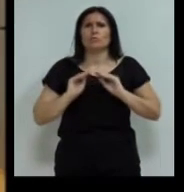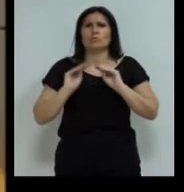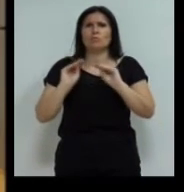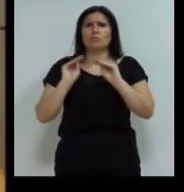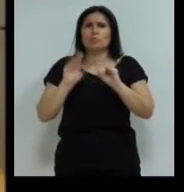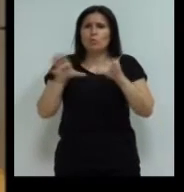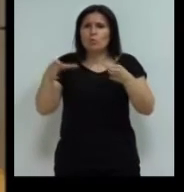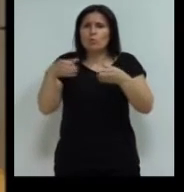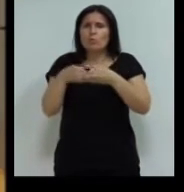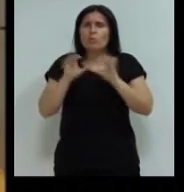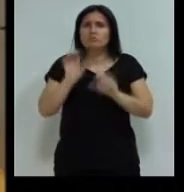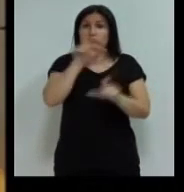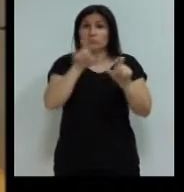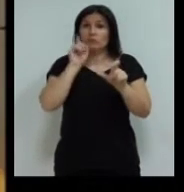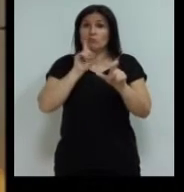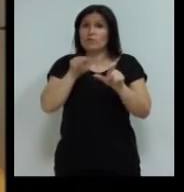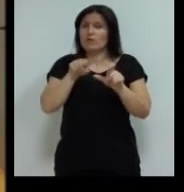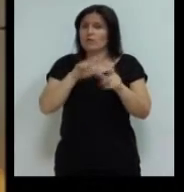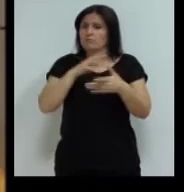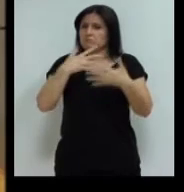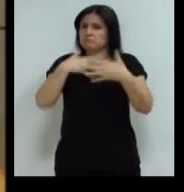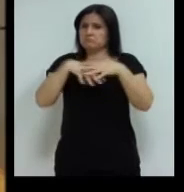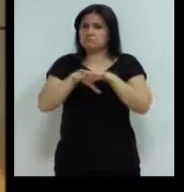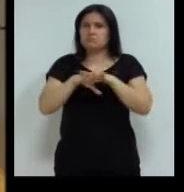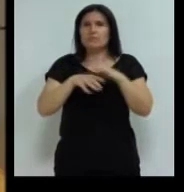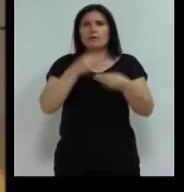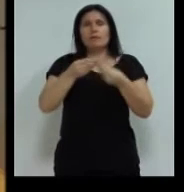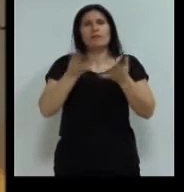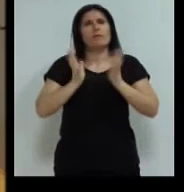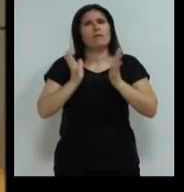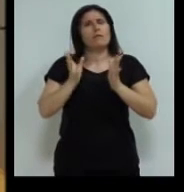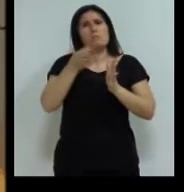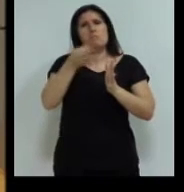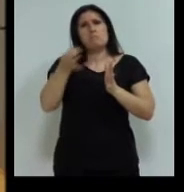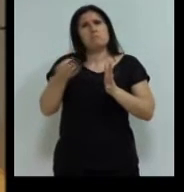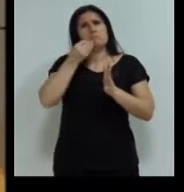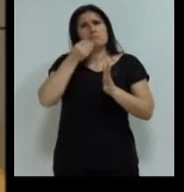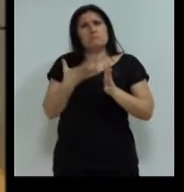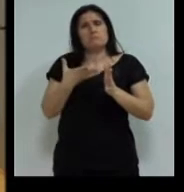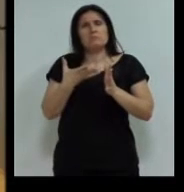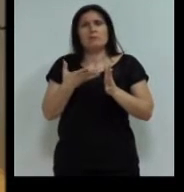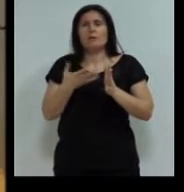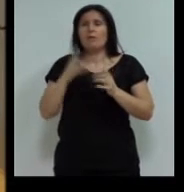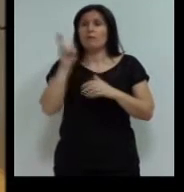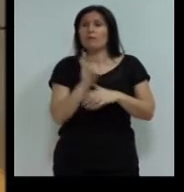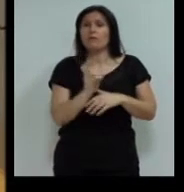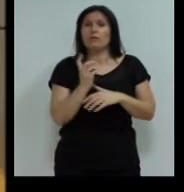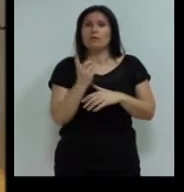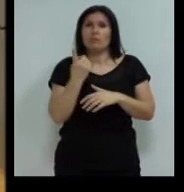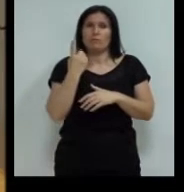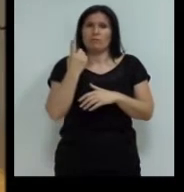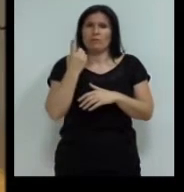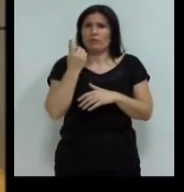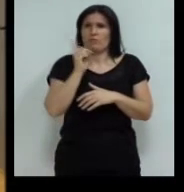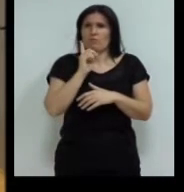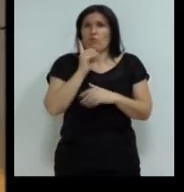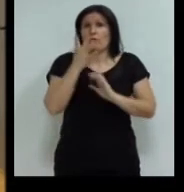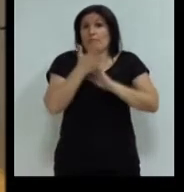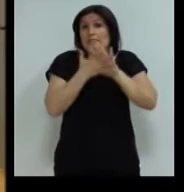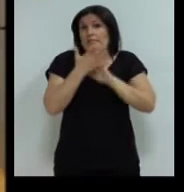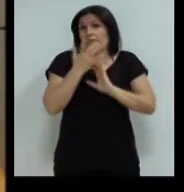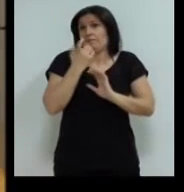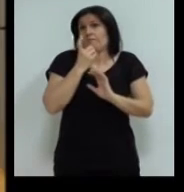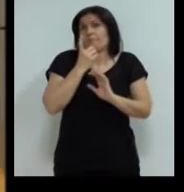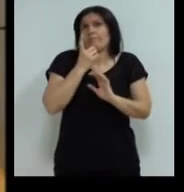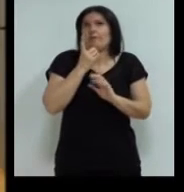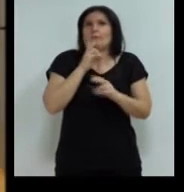el grupo, con las personas sordas, y lo hacían perfectamente. Bueno, pues llegó alguien que no era ni siquiera del, vamos a llamarlo, del gremio, o